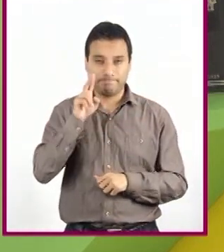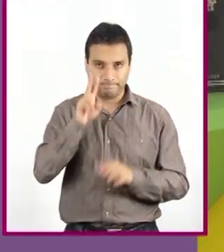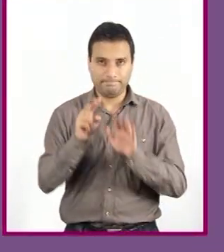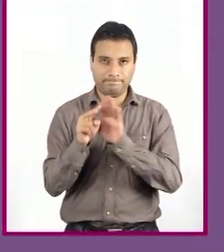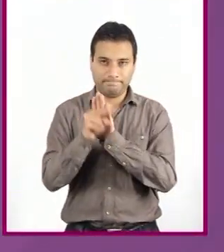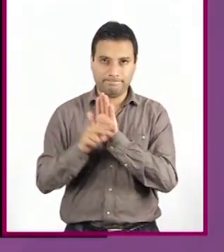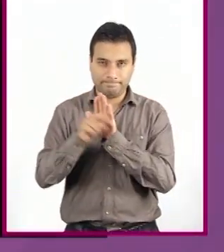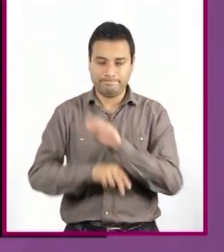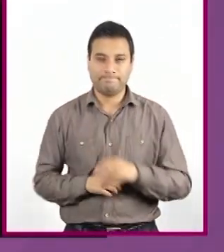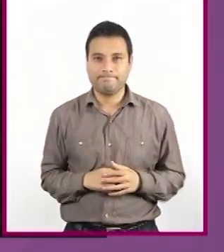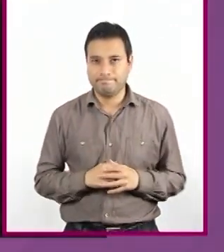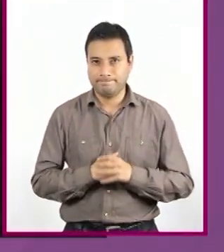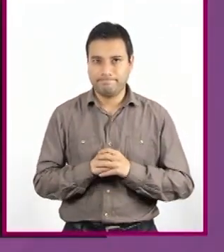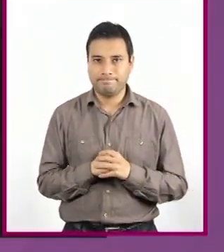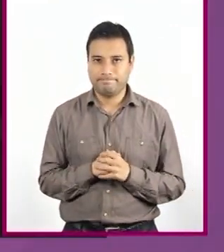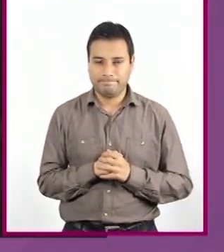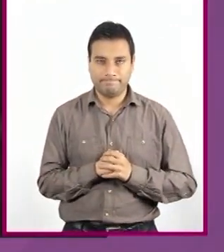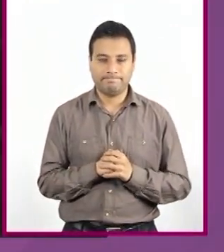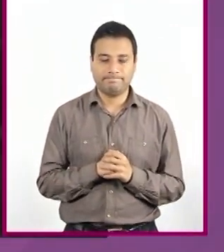video.